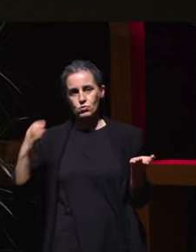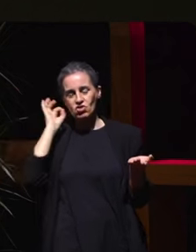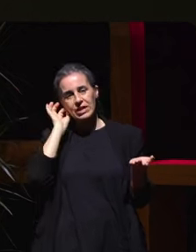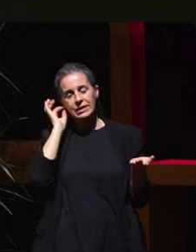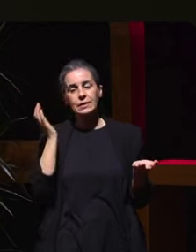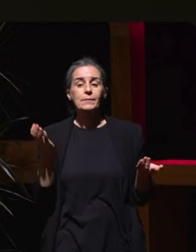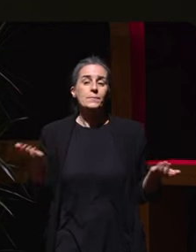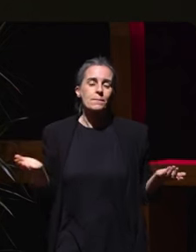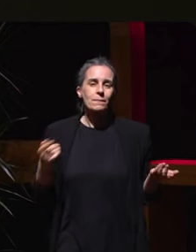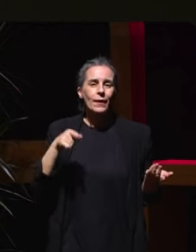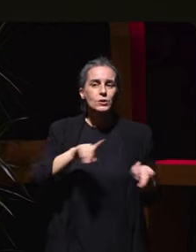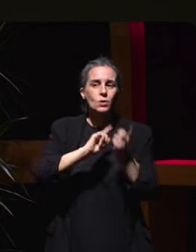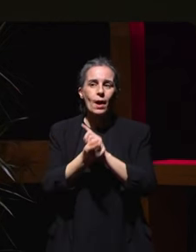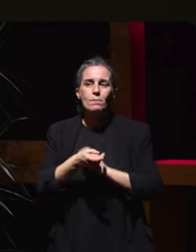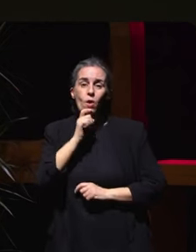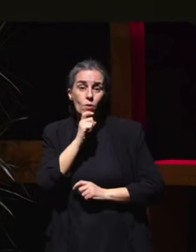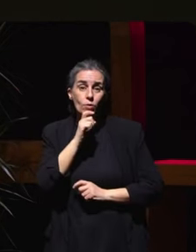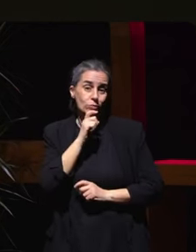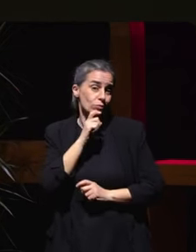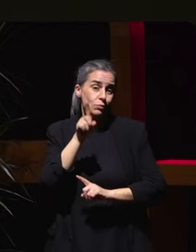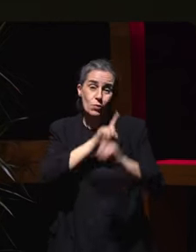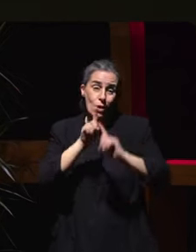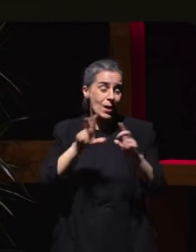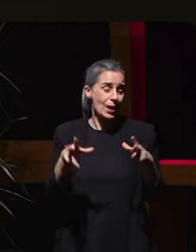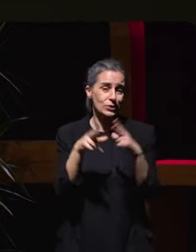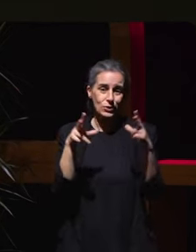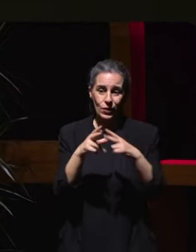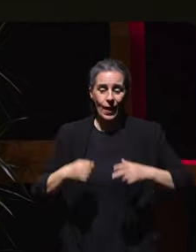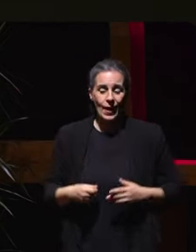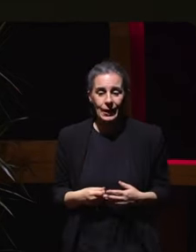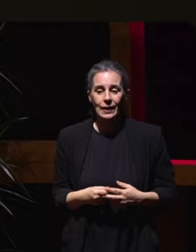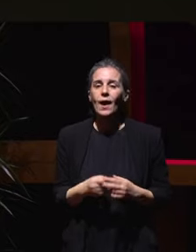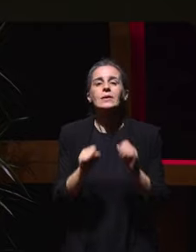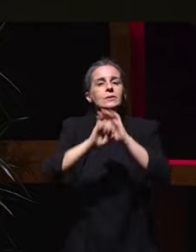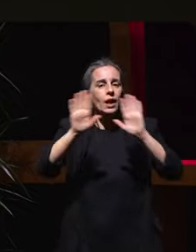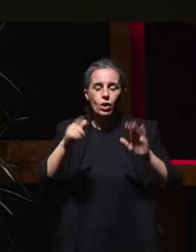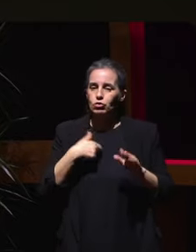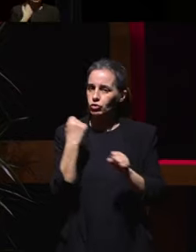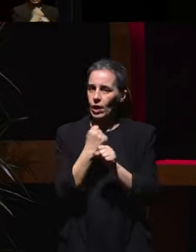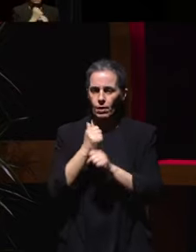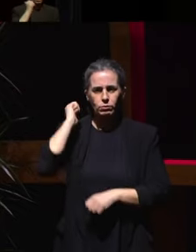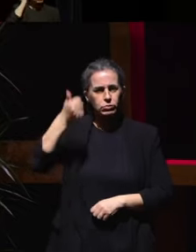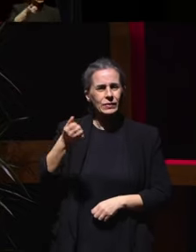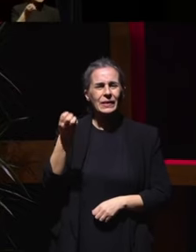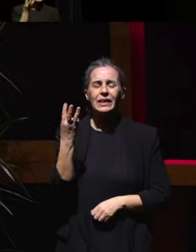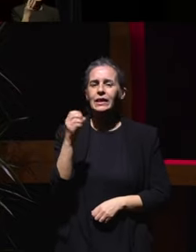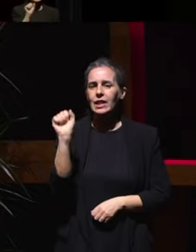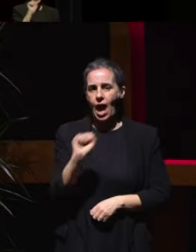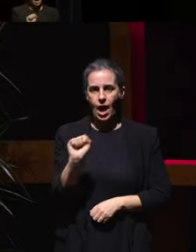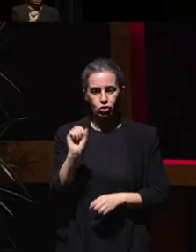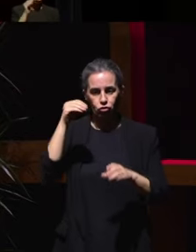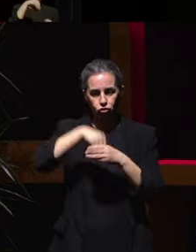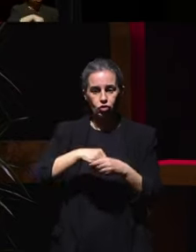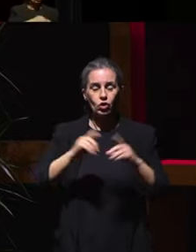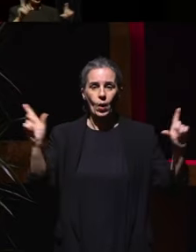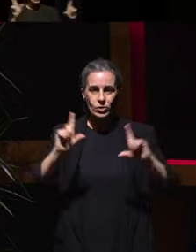eso? Al final es un problema social. Evidentemente, la televisión, yo he trabajado en televisión 30 años y es así. Bueno, tienes